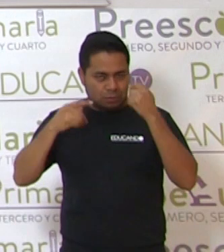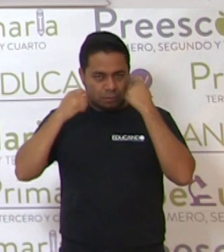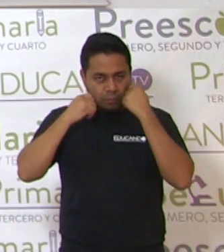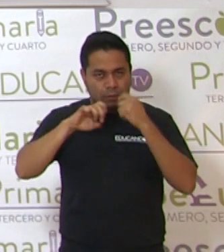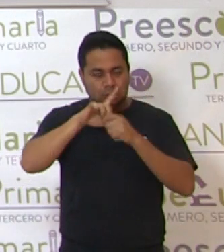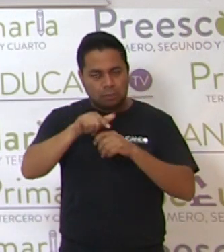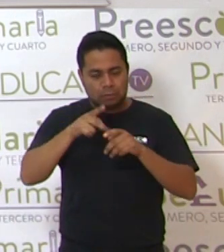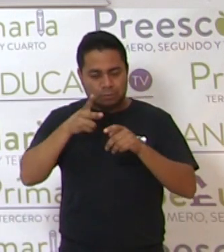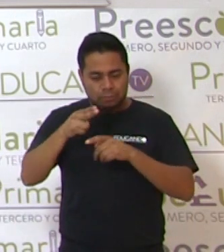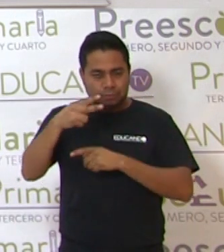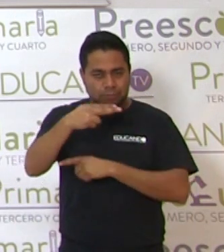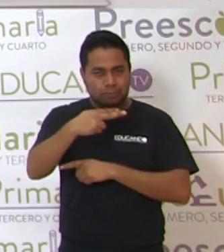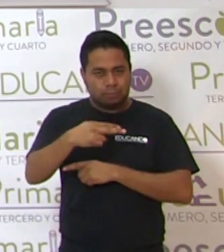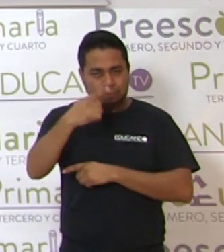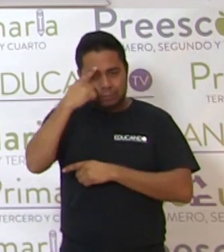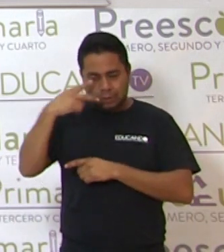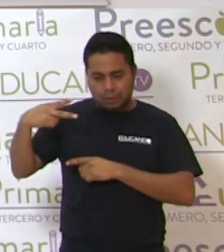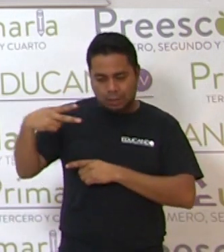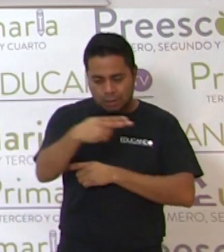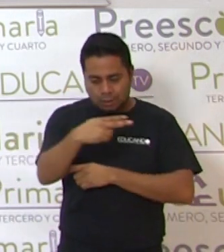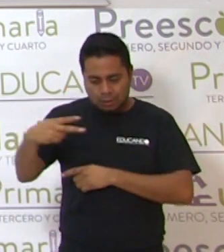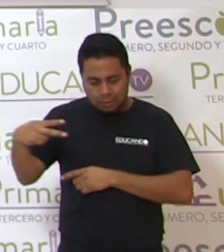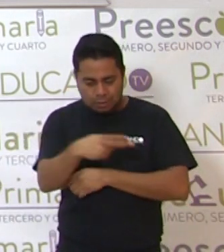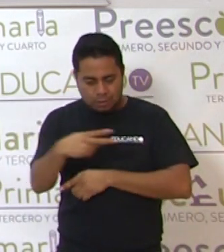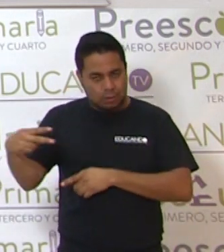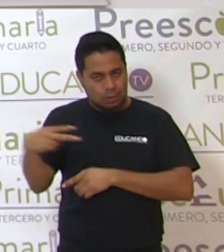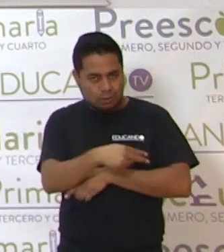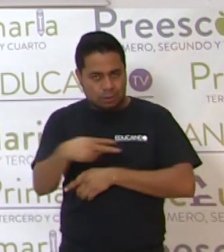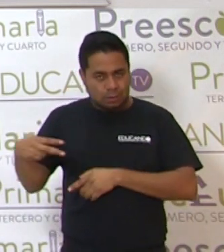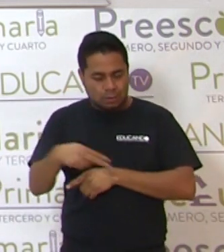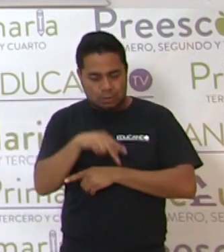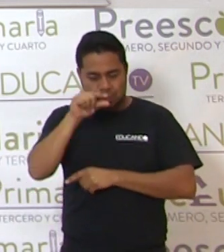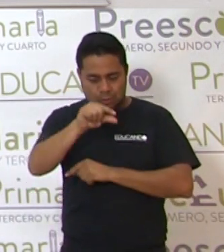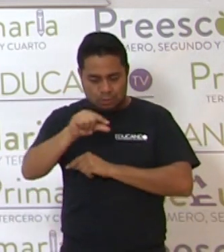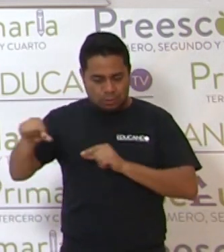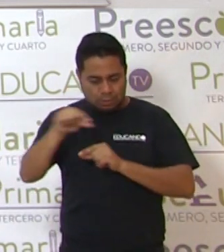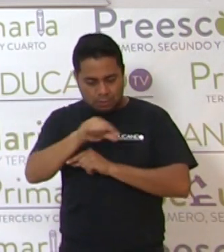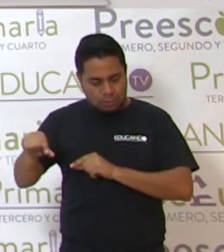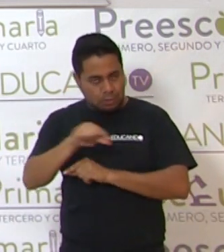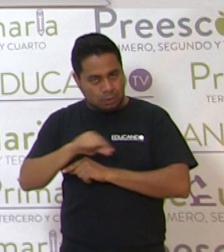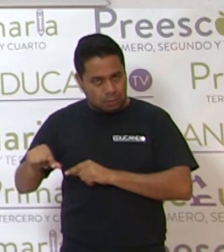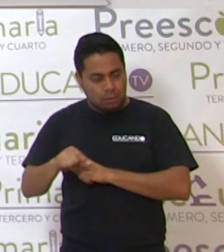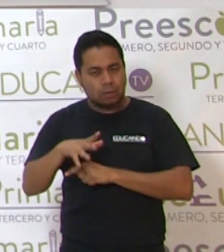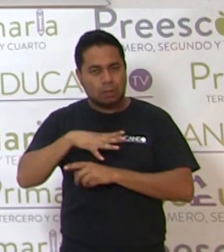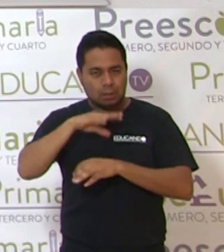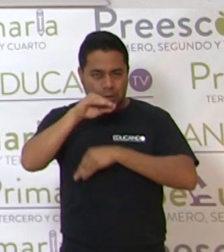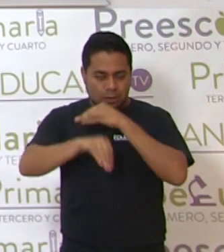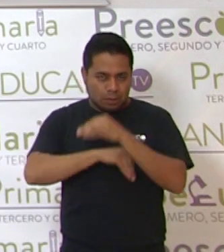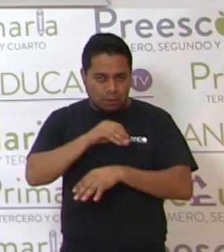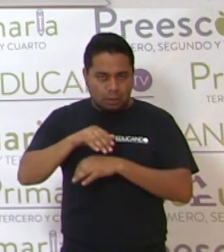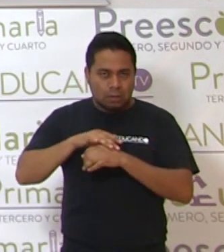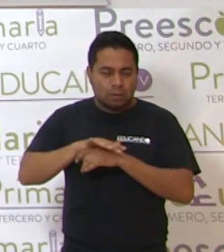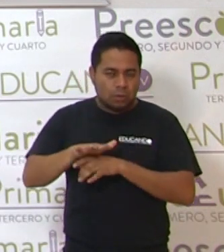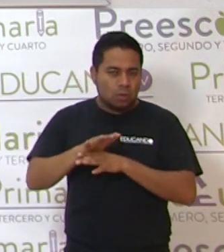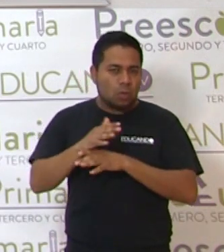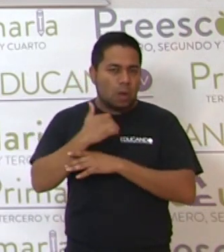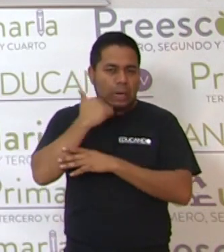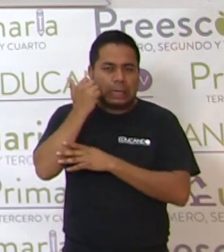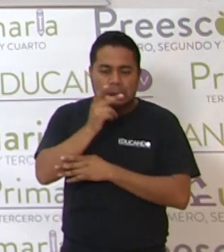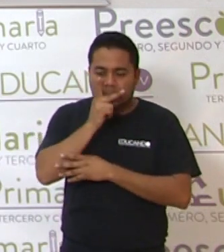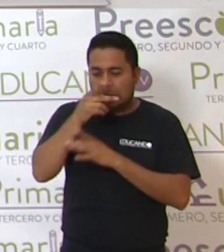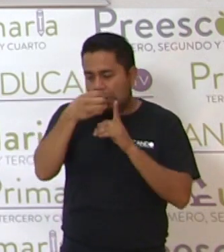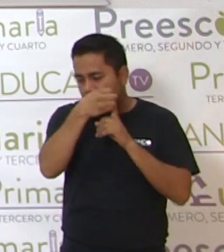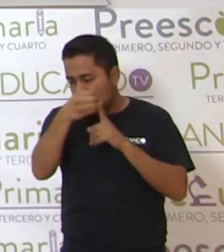haciendo recortes de líneas, ¿de acuerdo? Van ustedes tomando cualquier frase, cualquier